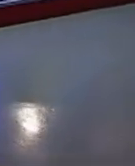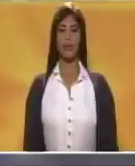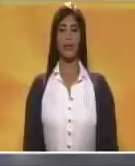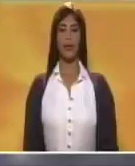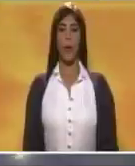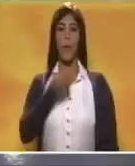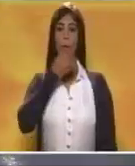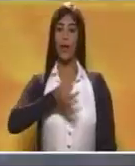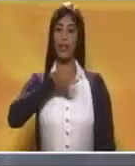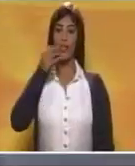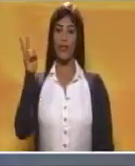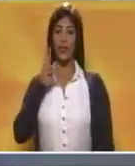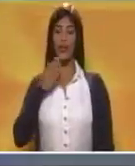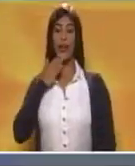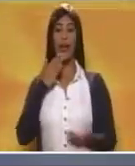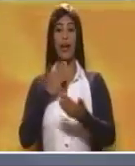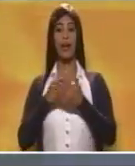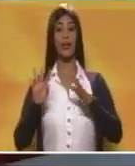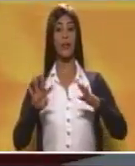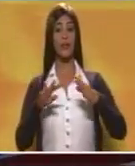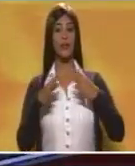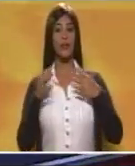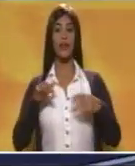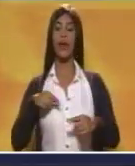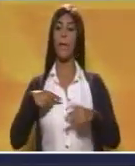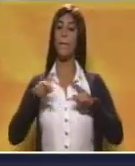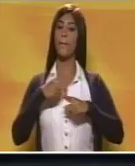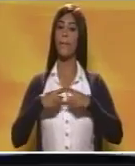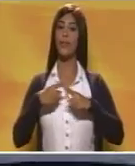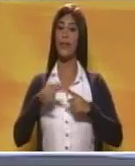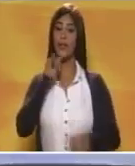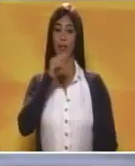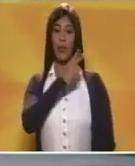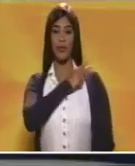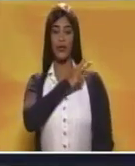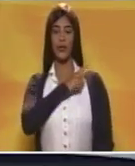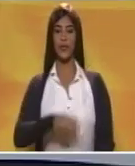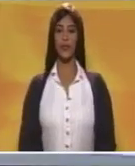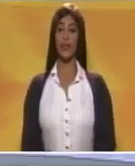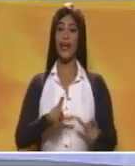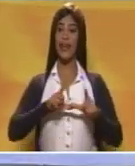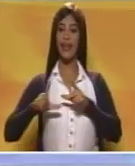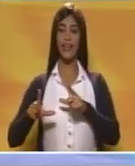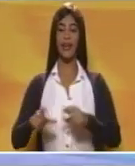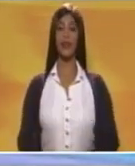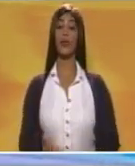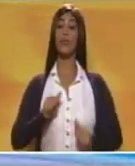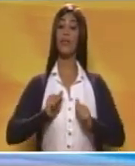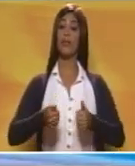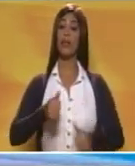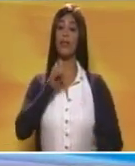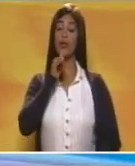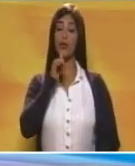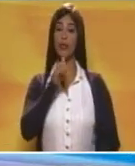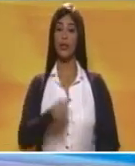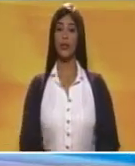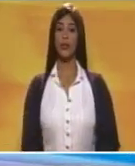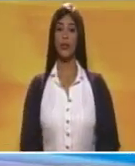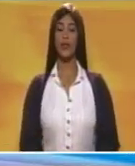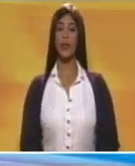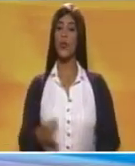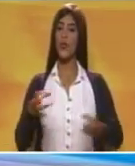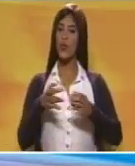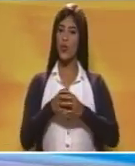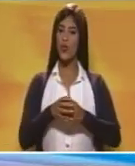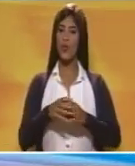Muy buenas tardes, Venezuela. Gracias por acompañarnos en la presente emisión de su noticiero Venevisión. Ya estamos listos con las informaciones para ustedes en nombre